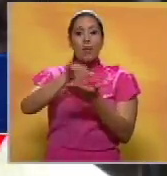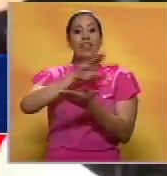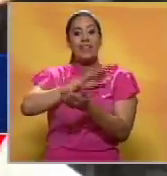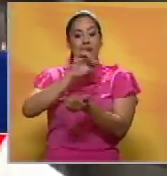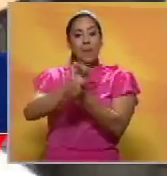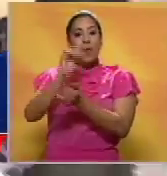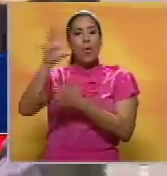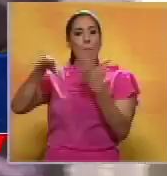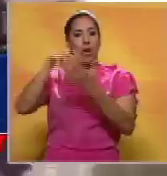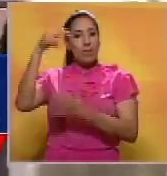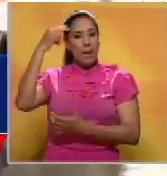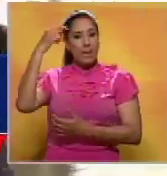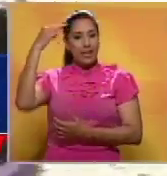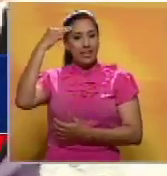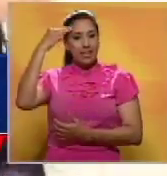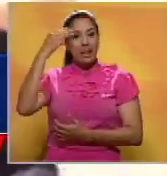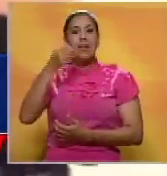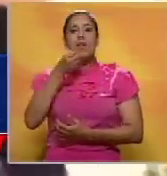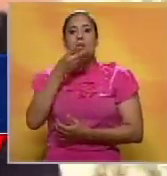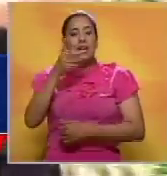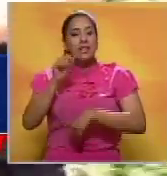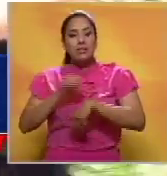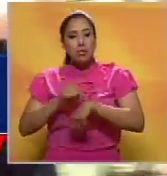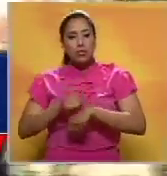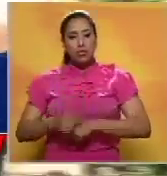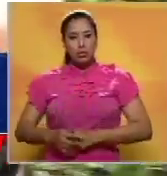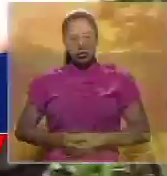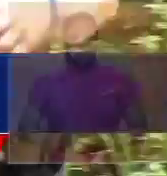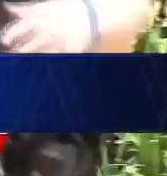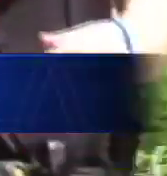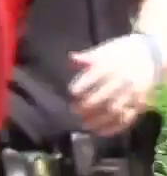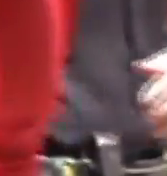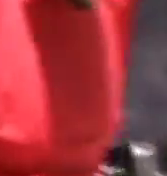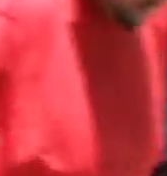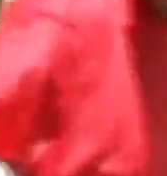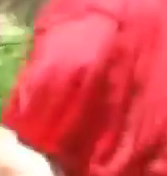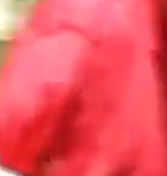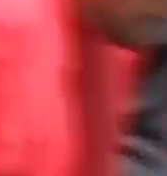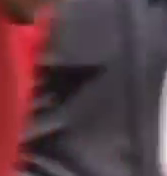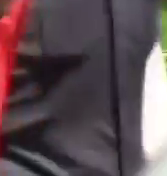tendría problemas mentales. Los detalles en tan solo minutos.